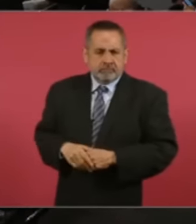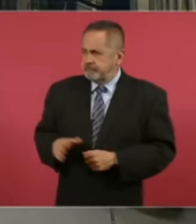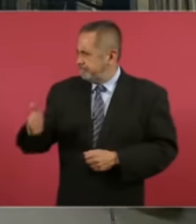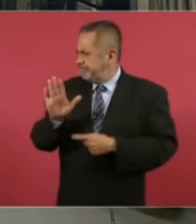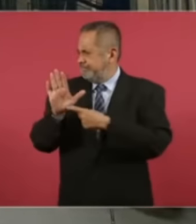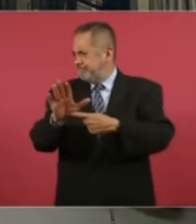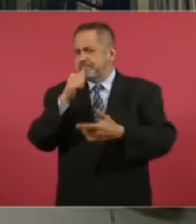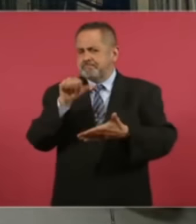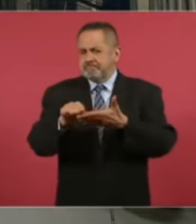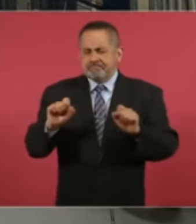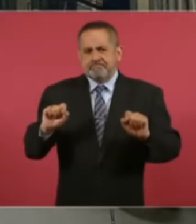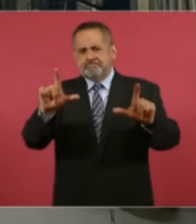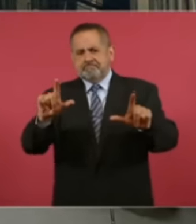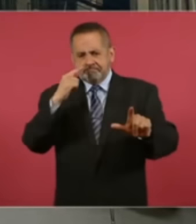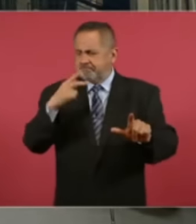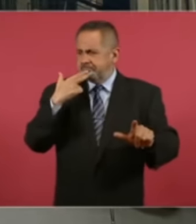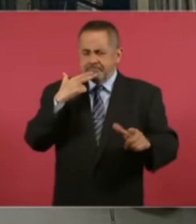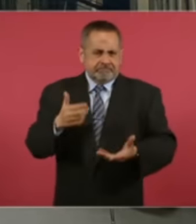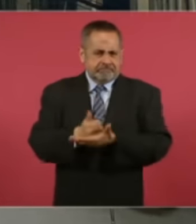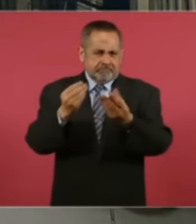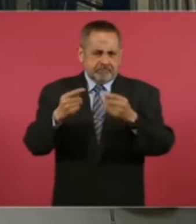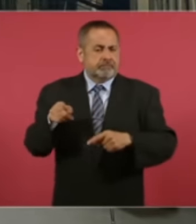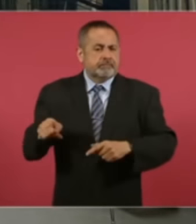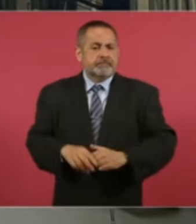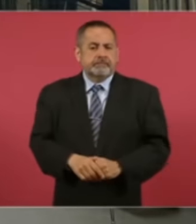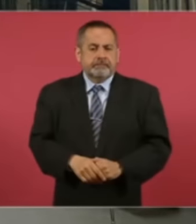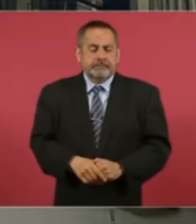mucho, porque estos funcionarios,